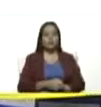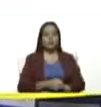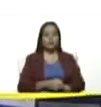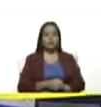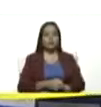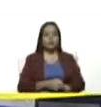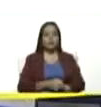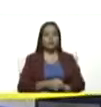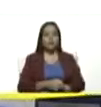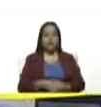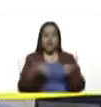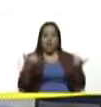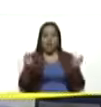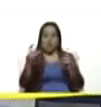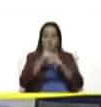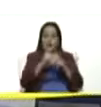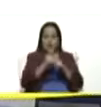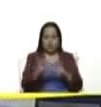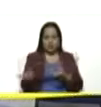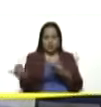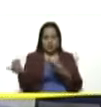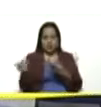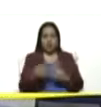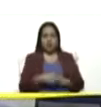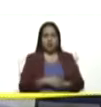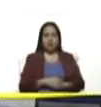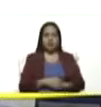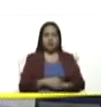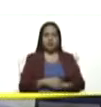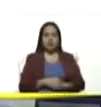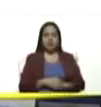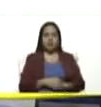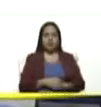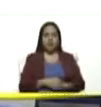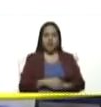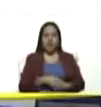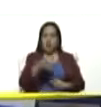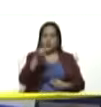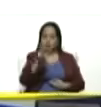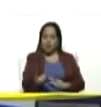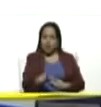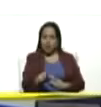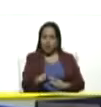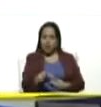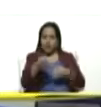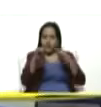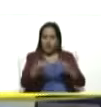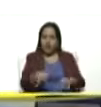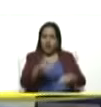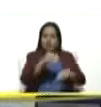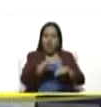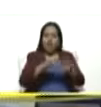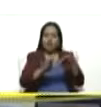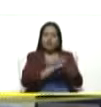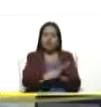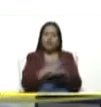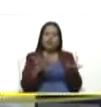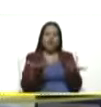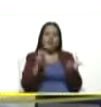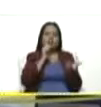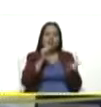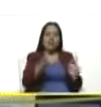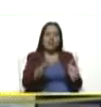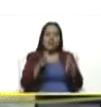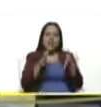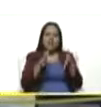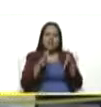Bueno, vamos a darle la palabra a el anunciador oficial de los resultados. ¿Quién